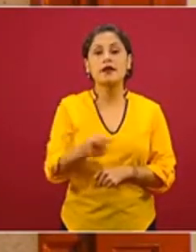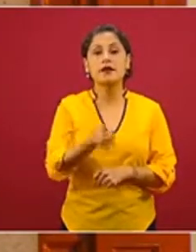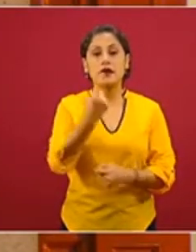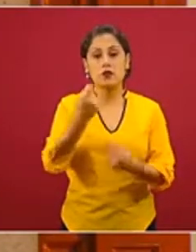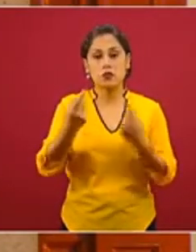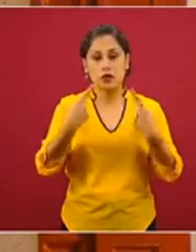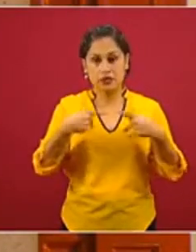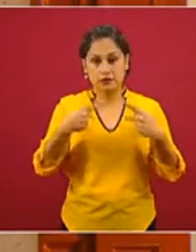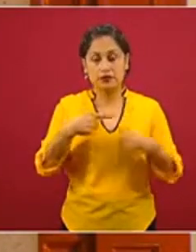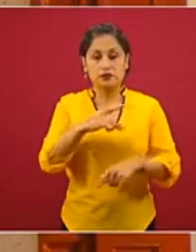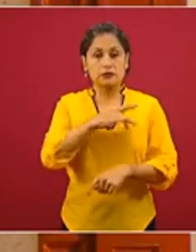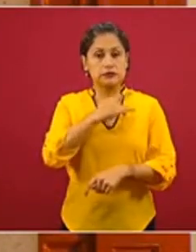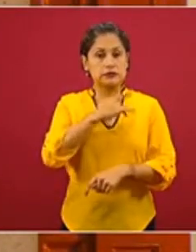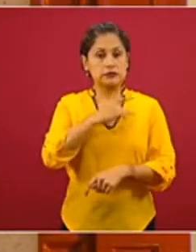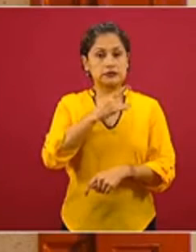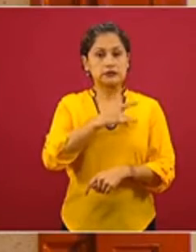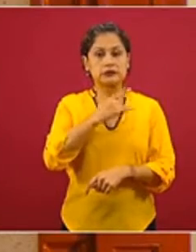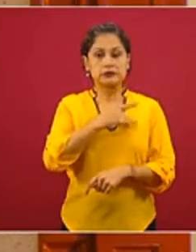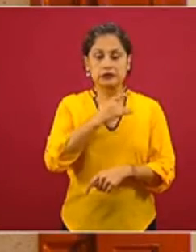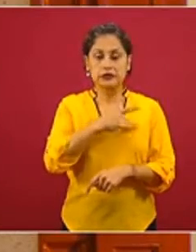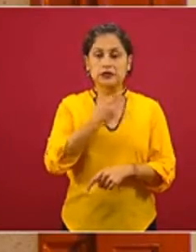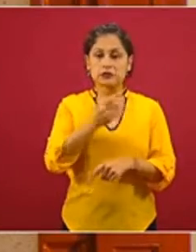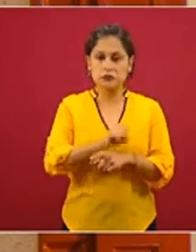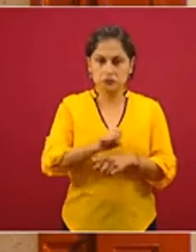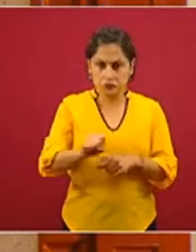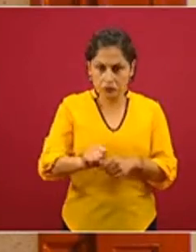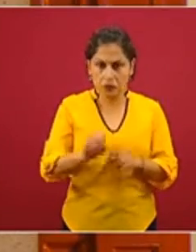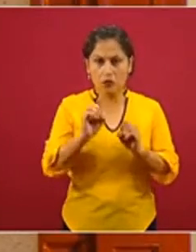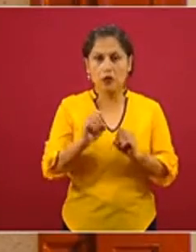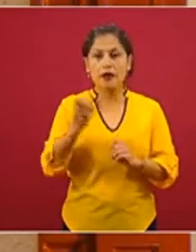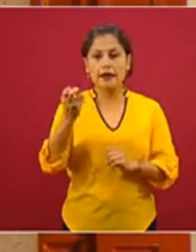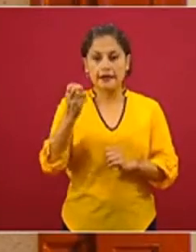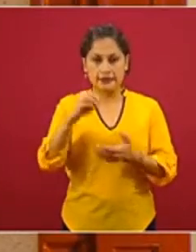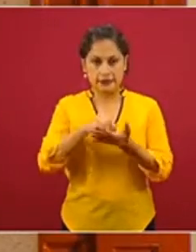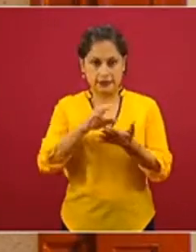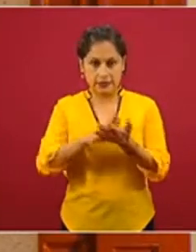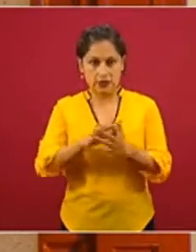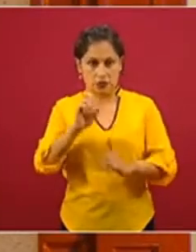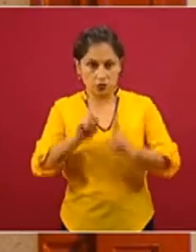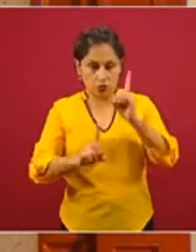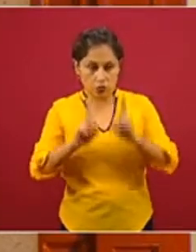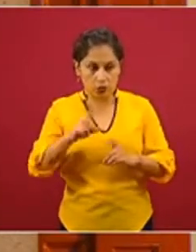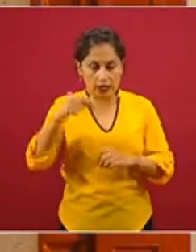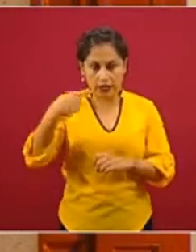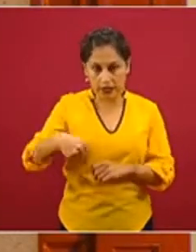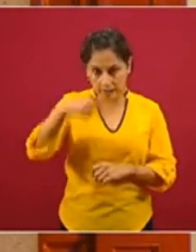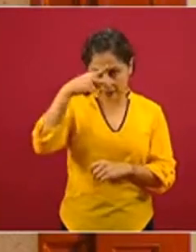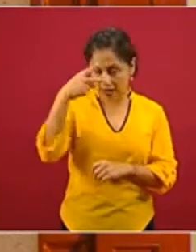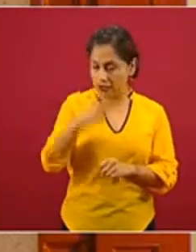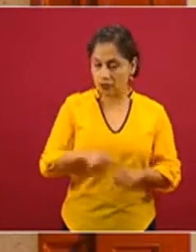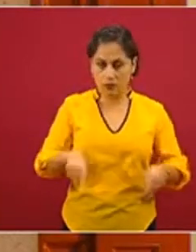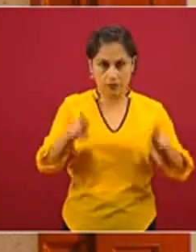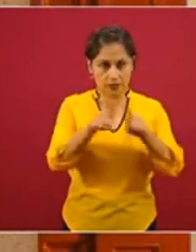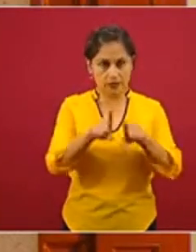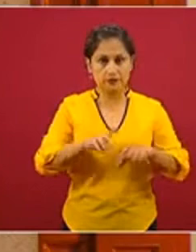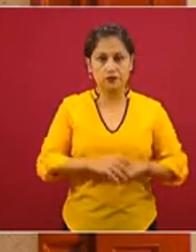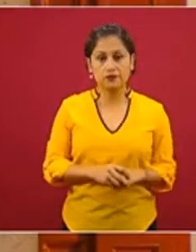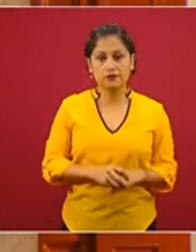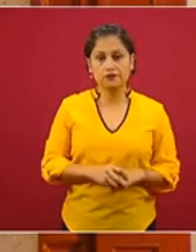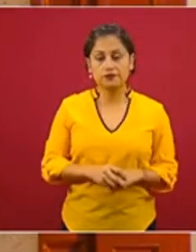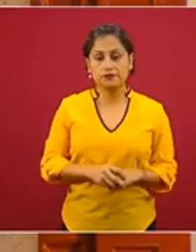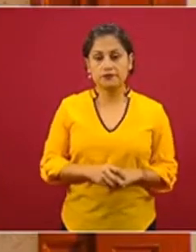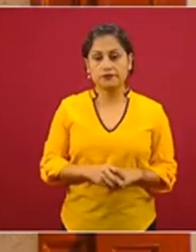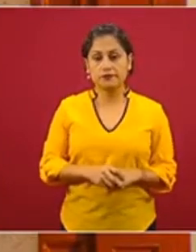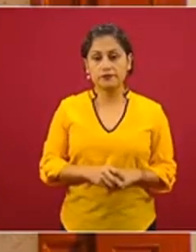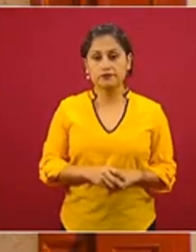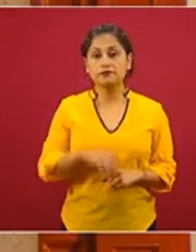de nuestra definición operacional de caso sospechoso también en México. Y aquí resaltamos finalmente que ellos